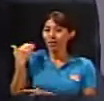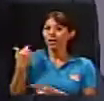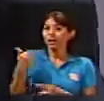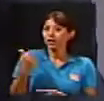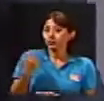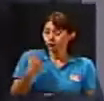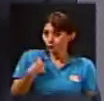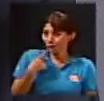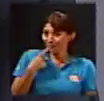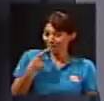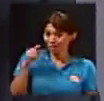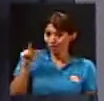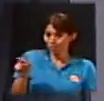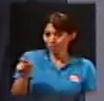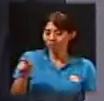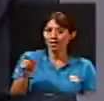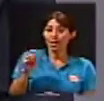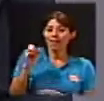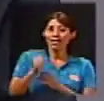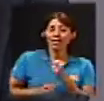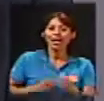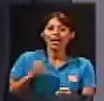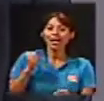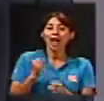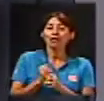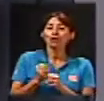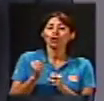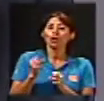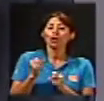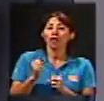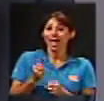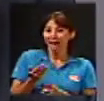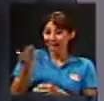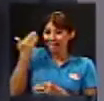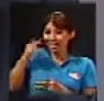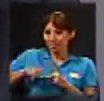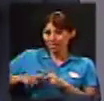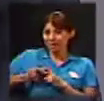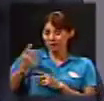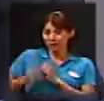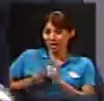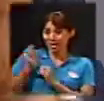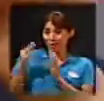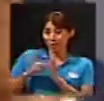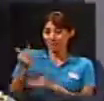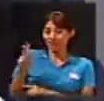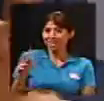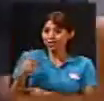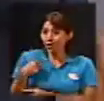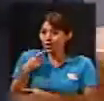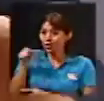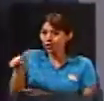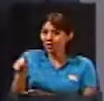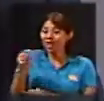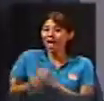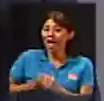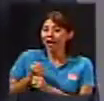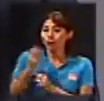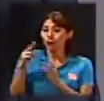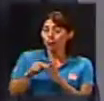dije que el año 2013 iba a ser un año bueno. Uh-huh. O sea, uno coge las